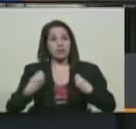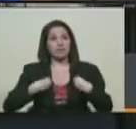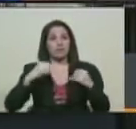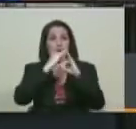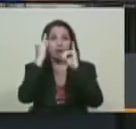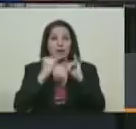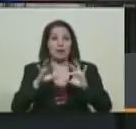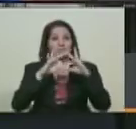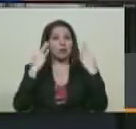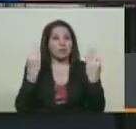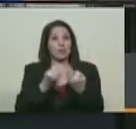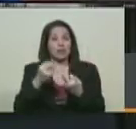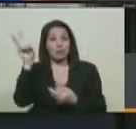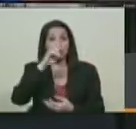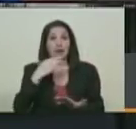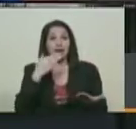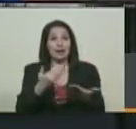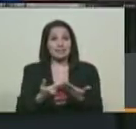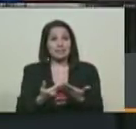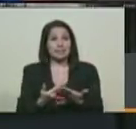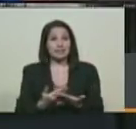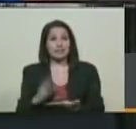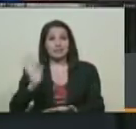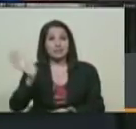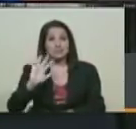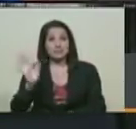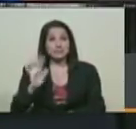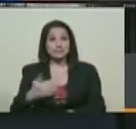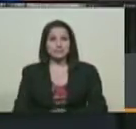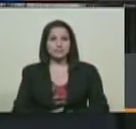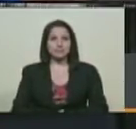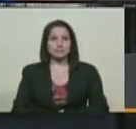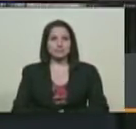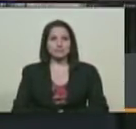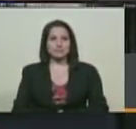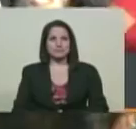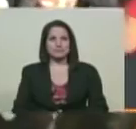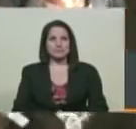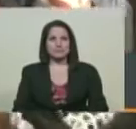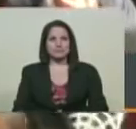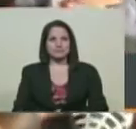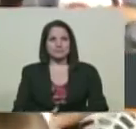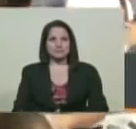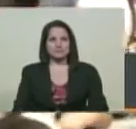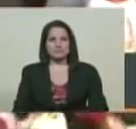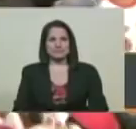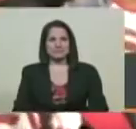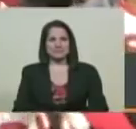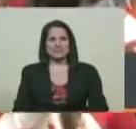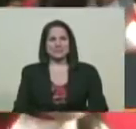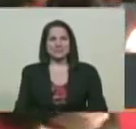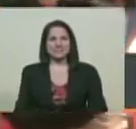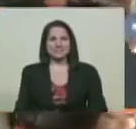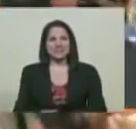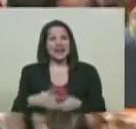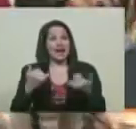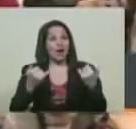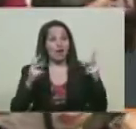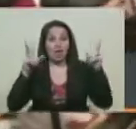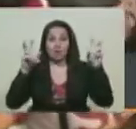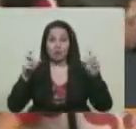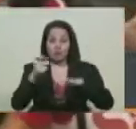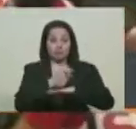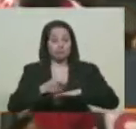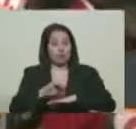venezolana! ¡Gracias! Y de esta manera, con una renovación gubernamental, inicia